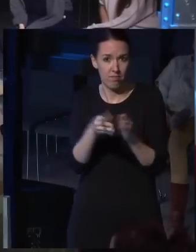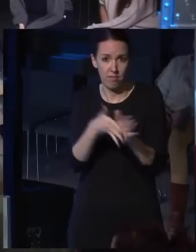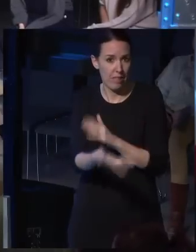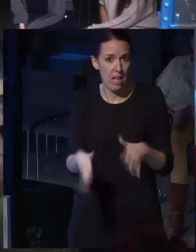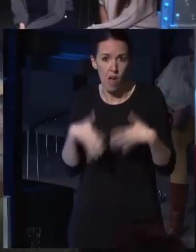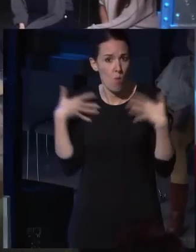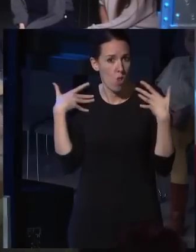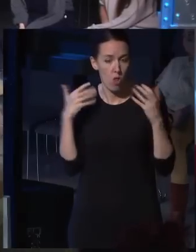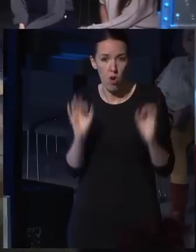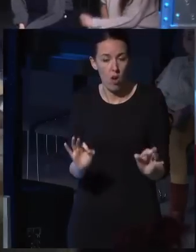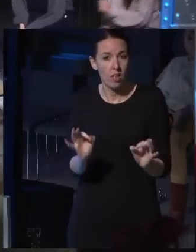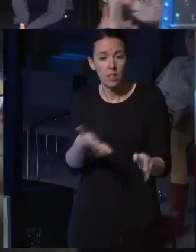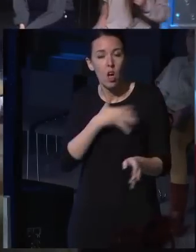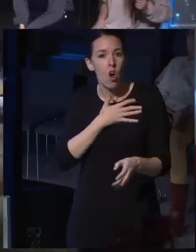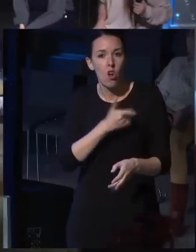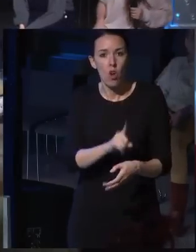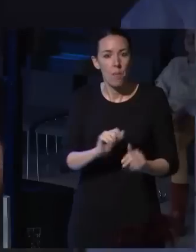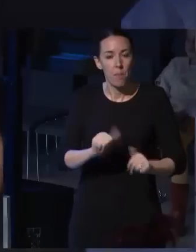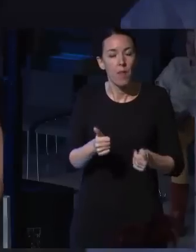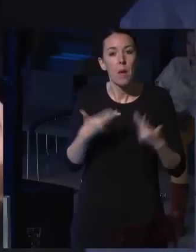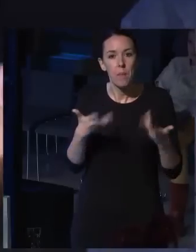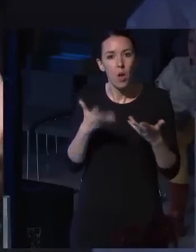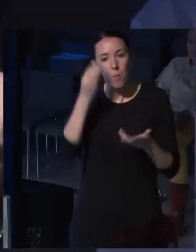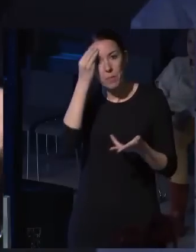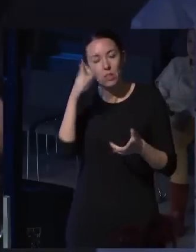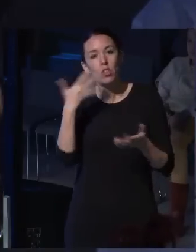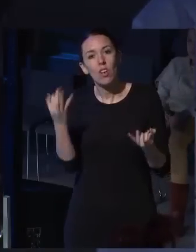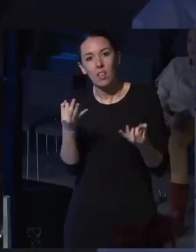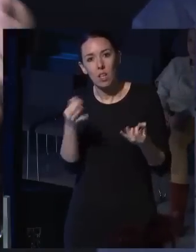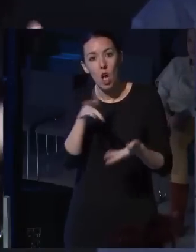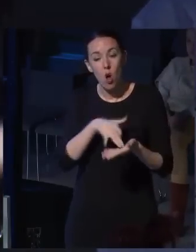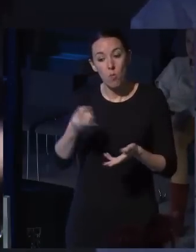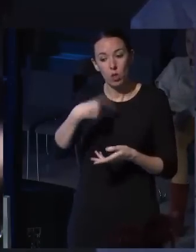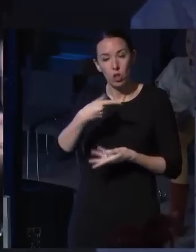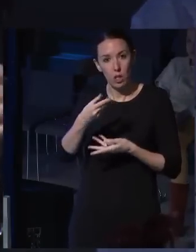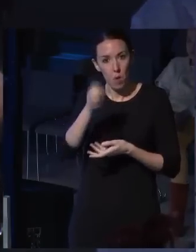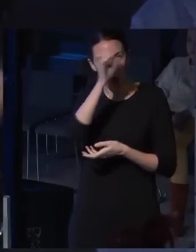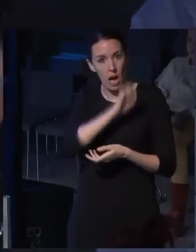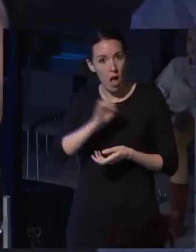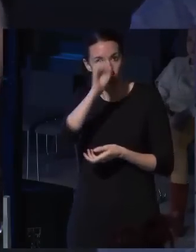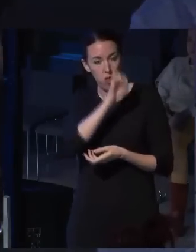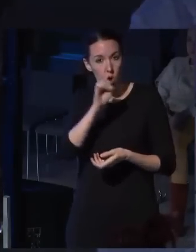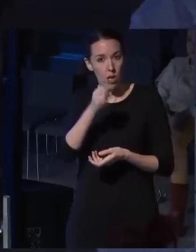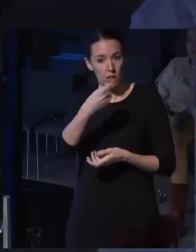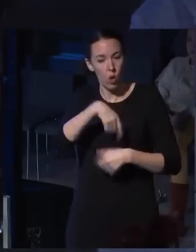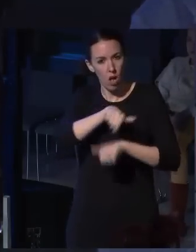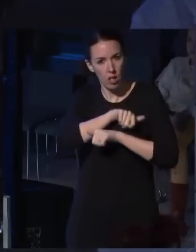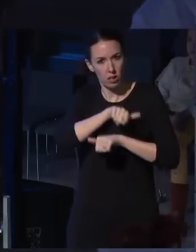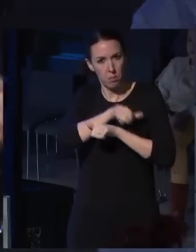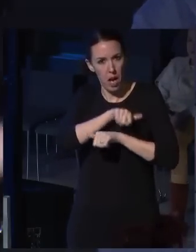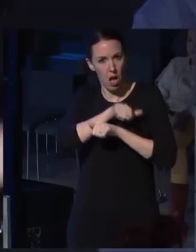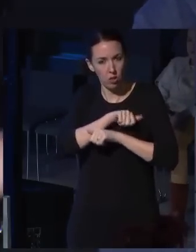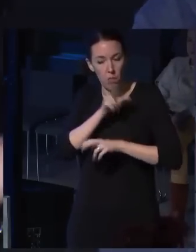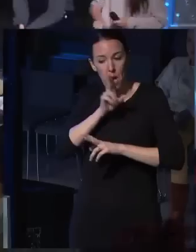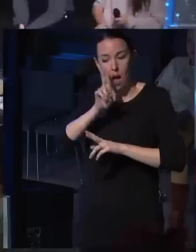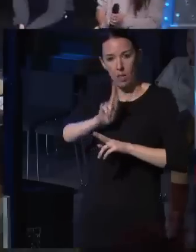O sea que, sin querer trazar una línea, yo creo que lo que sucede es que vosotros estáis haciendo unas canciones y estáis esperando